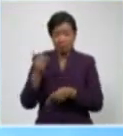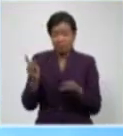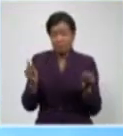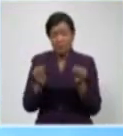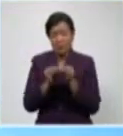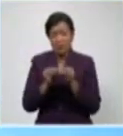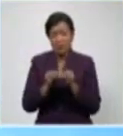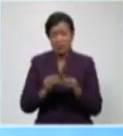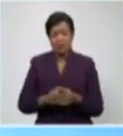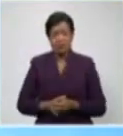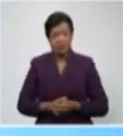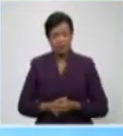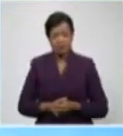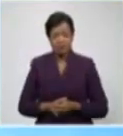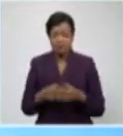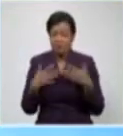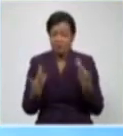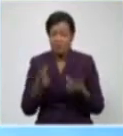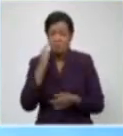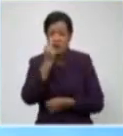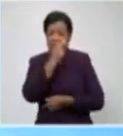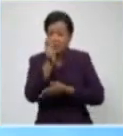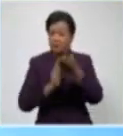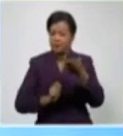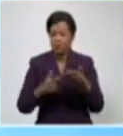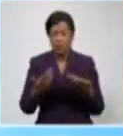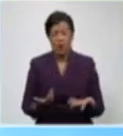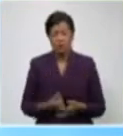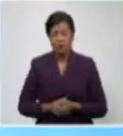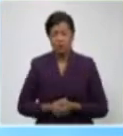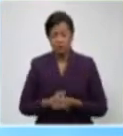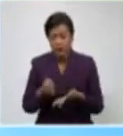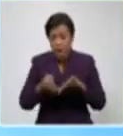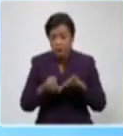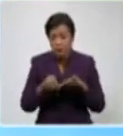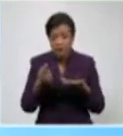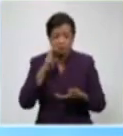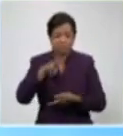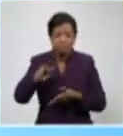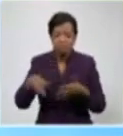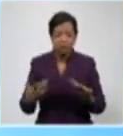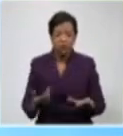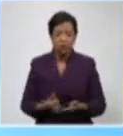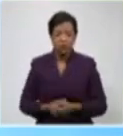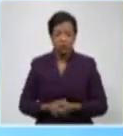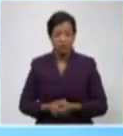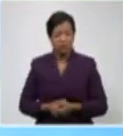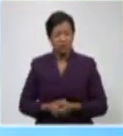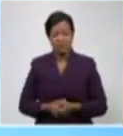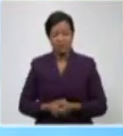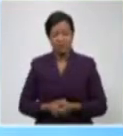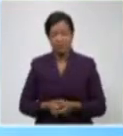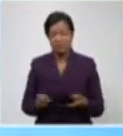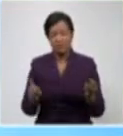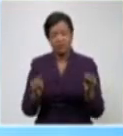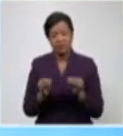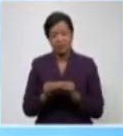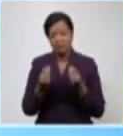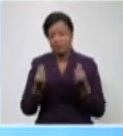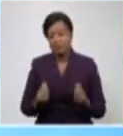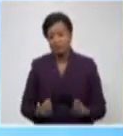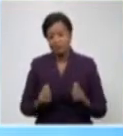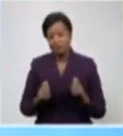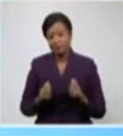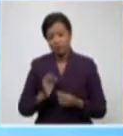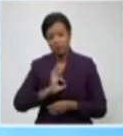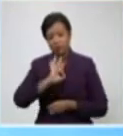¿dónde y cuándo Martí dijo esto? Ayúdenos a encontrar el lugar donde está esa frase que le he visto tantas veces. Con todos y para el bien